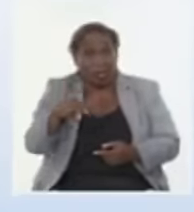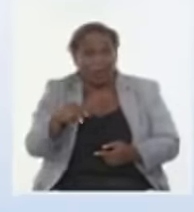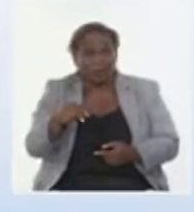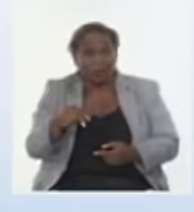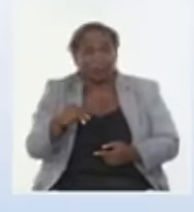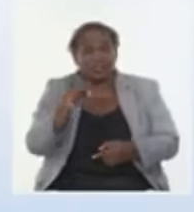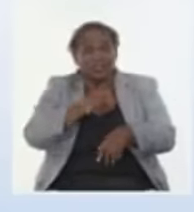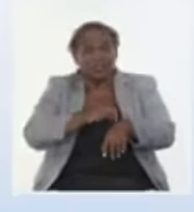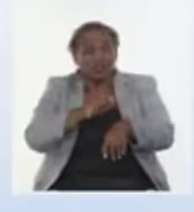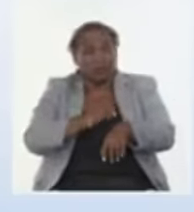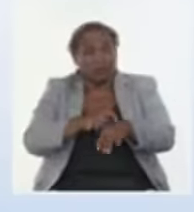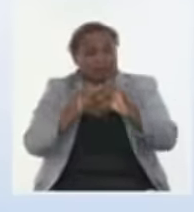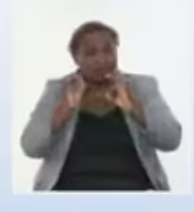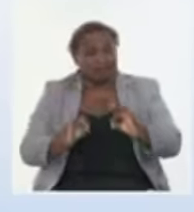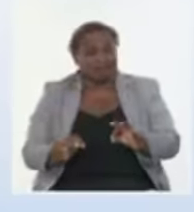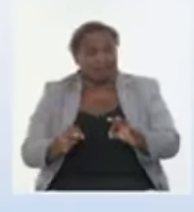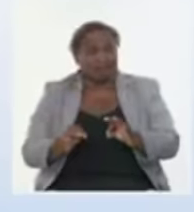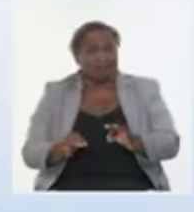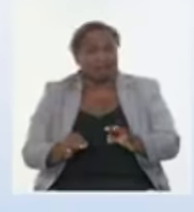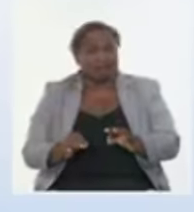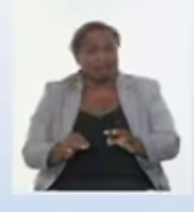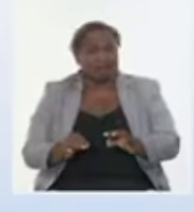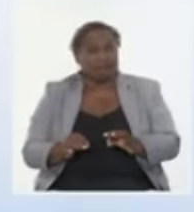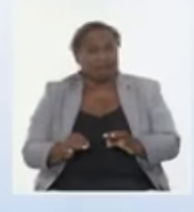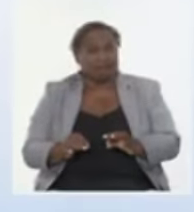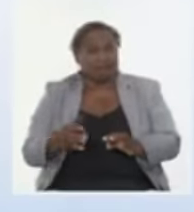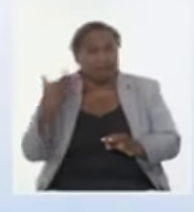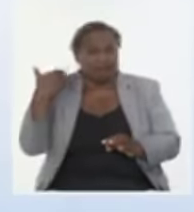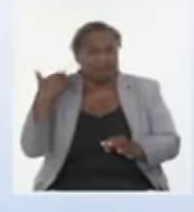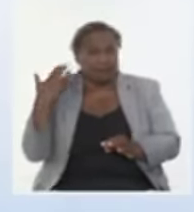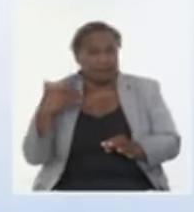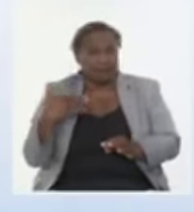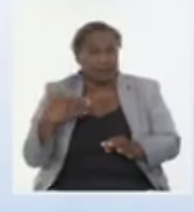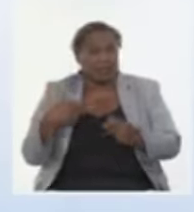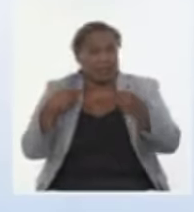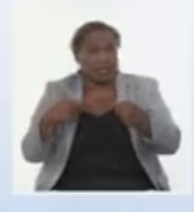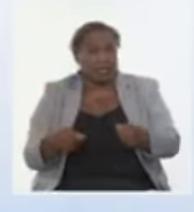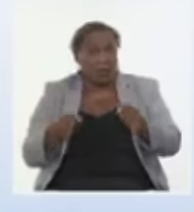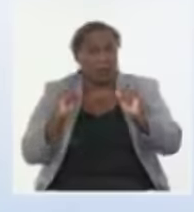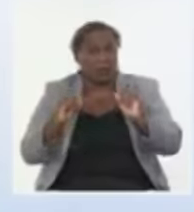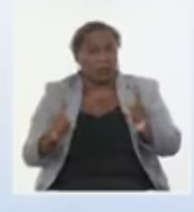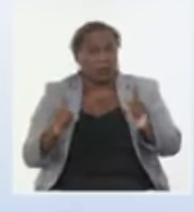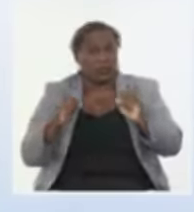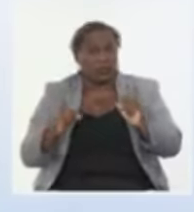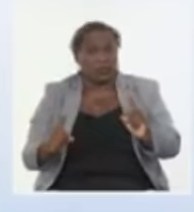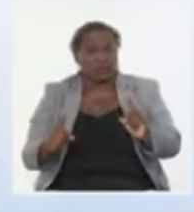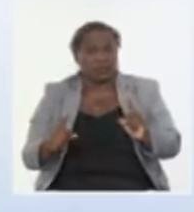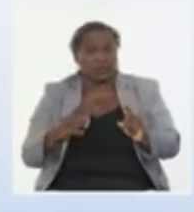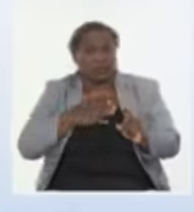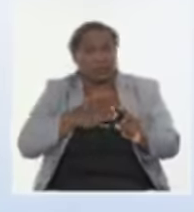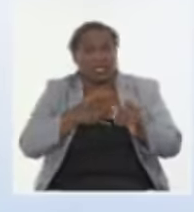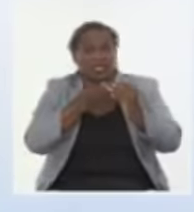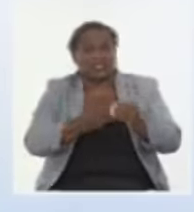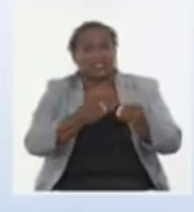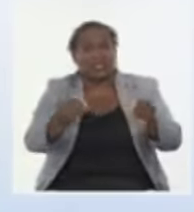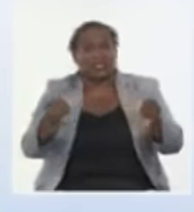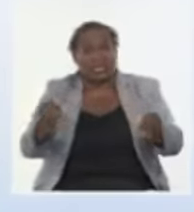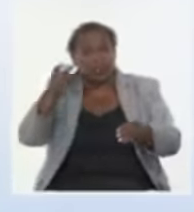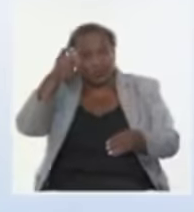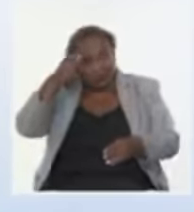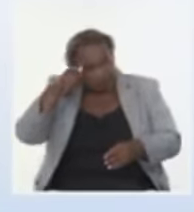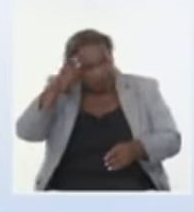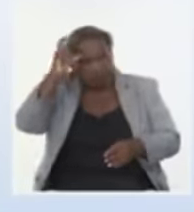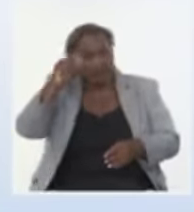momento se implementó una política de ir desde el Estado entregando el ganado a varios